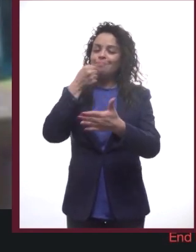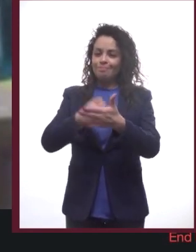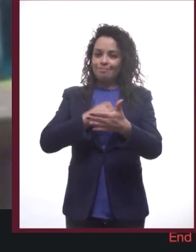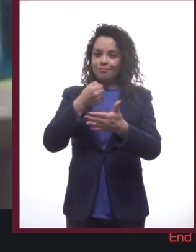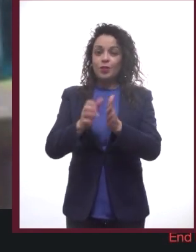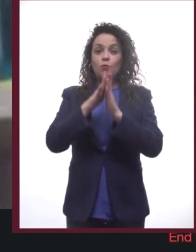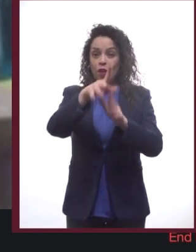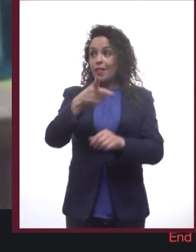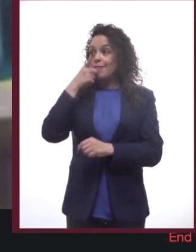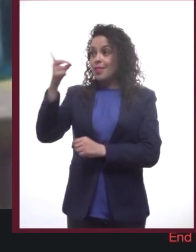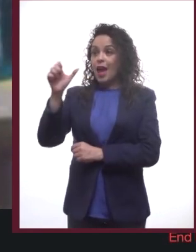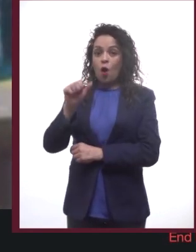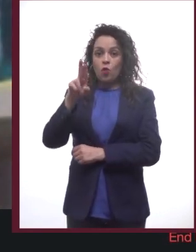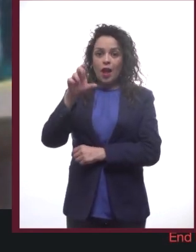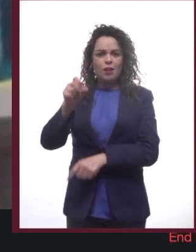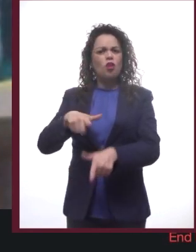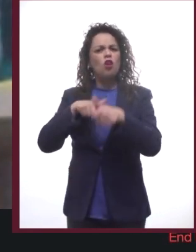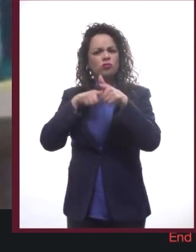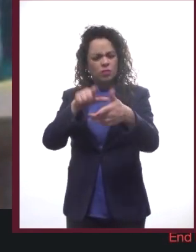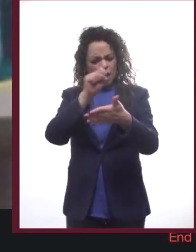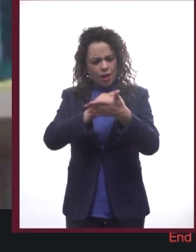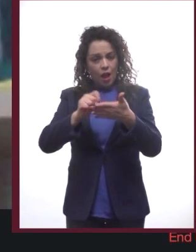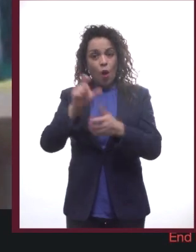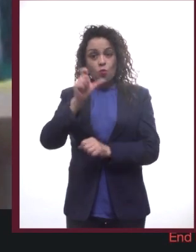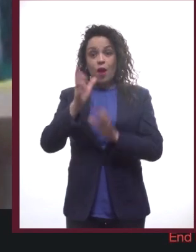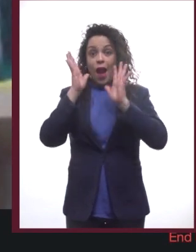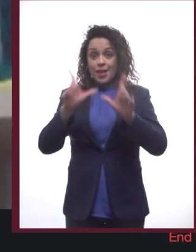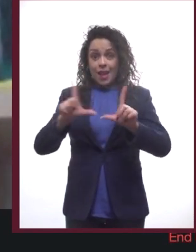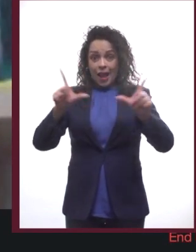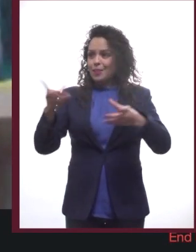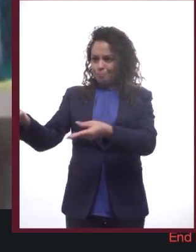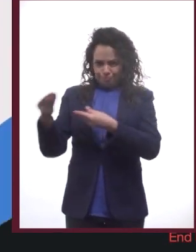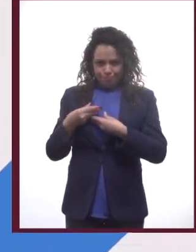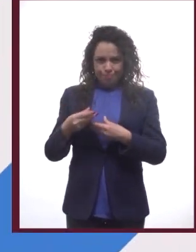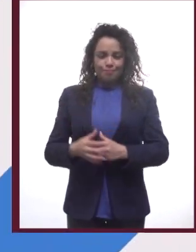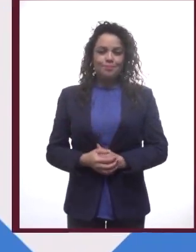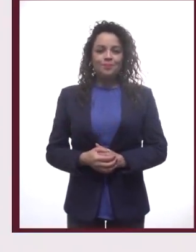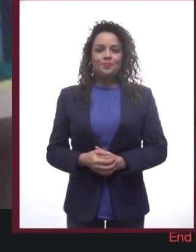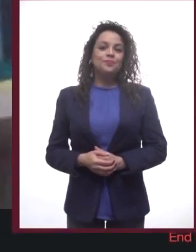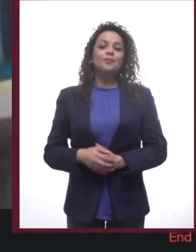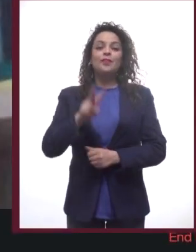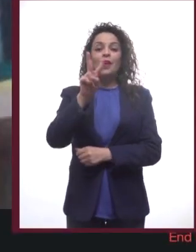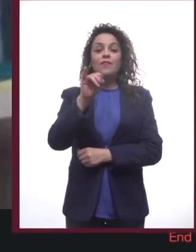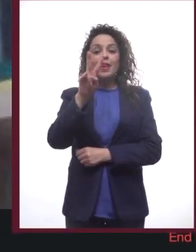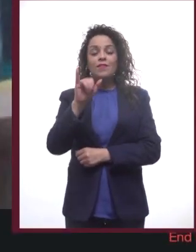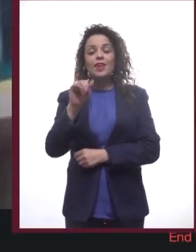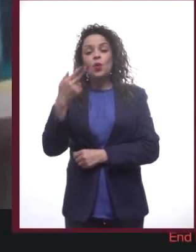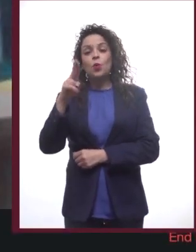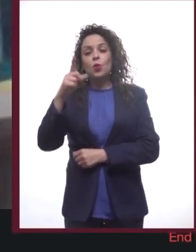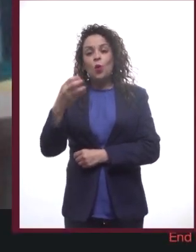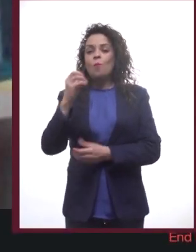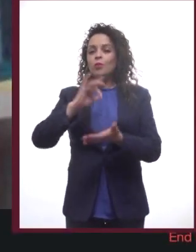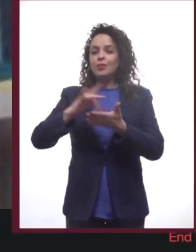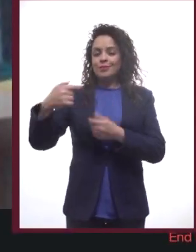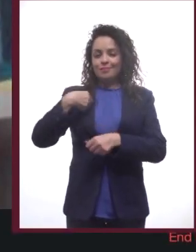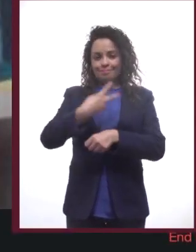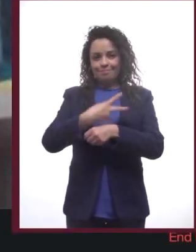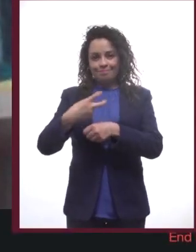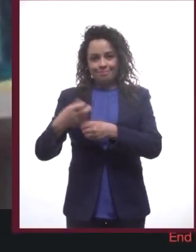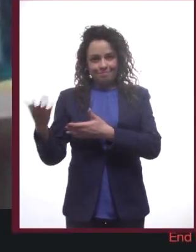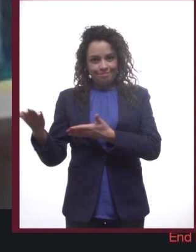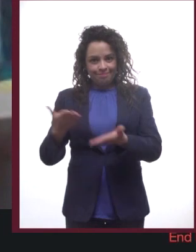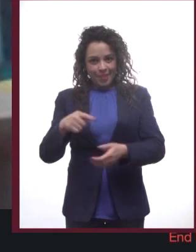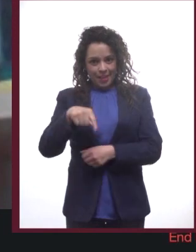persistencia. Así que dile a Aurelio, por favor, que siga escribiendo y que cuando se sienta listo, me mande su manuscrito. Pues Vivi y Hugo, muchísimas gracias